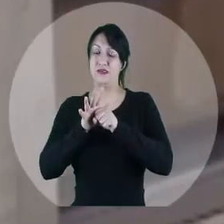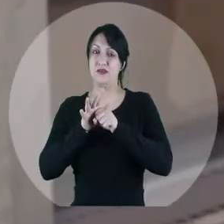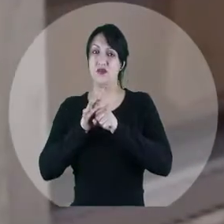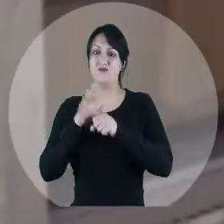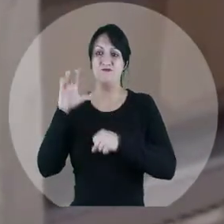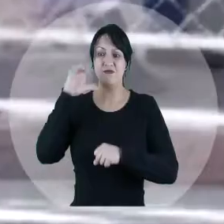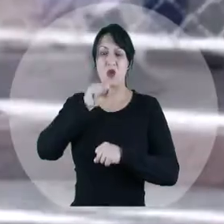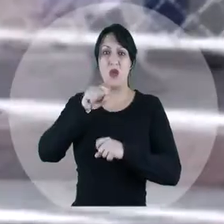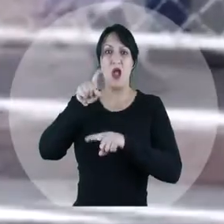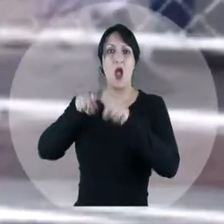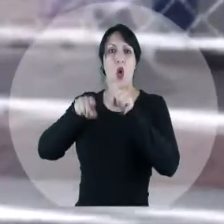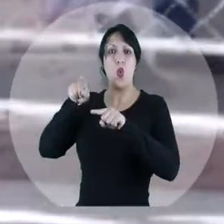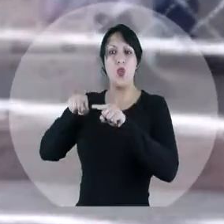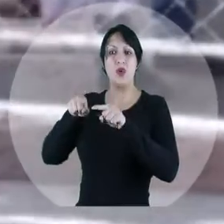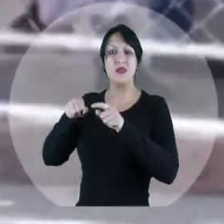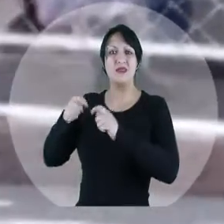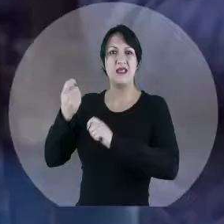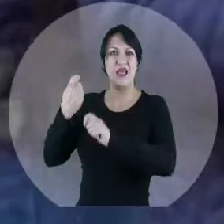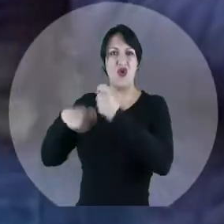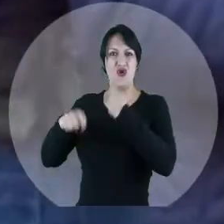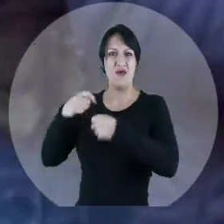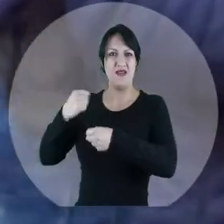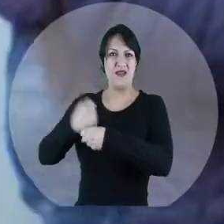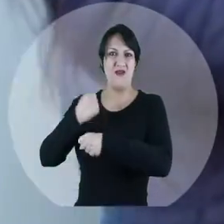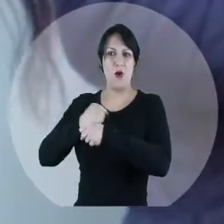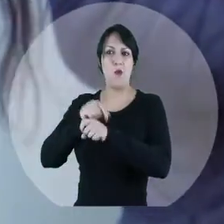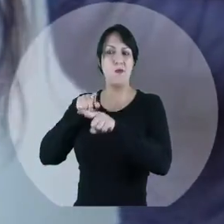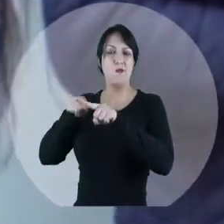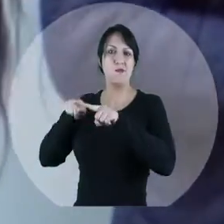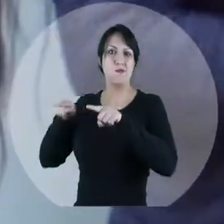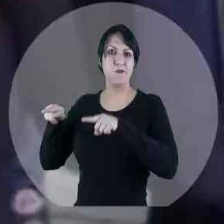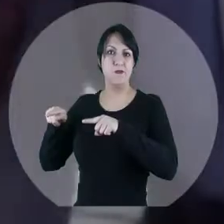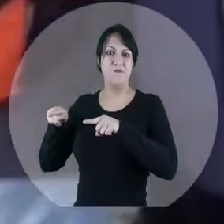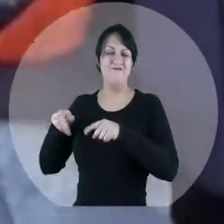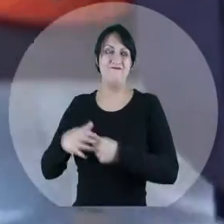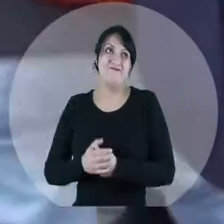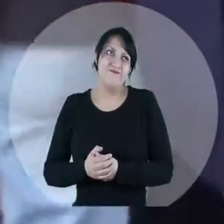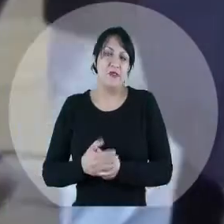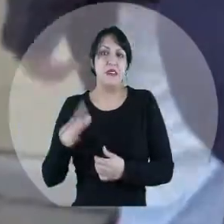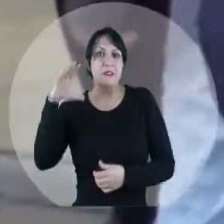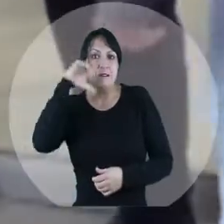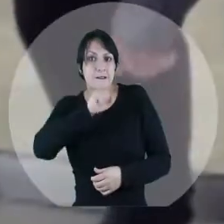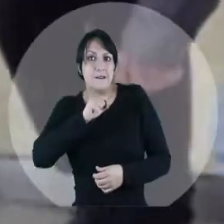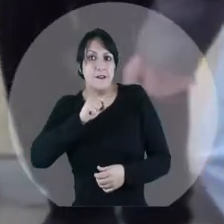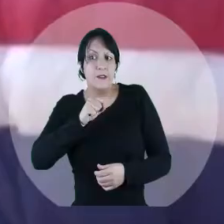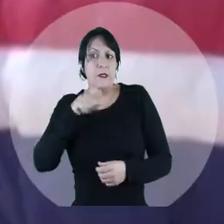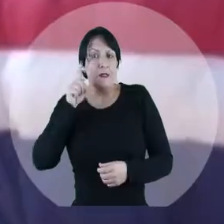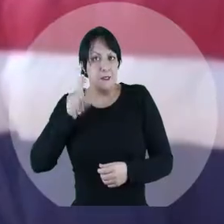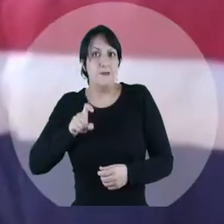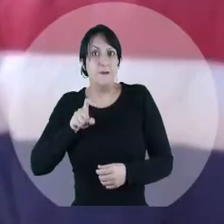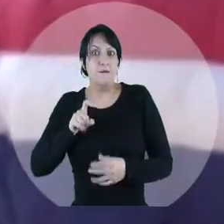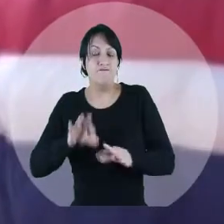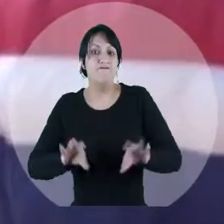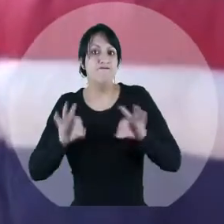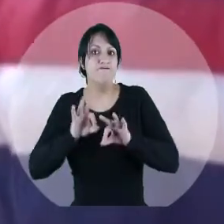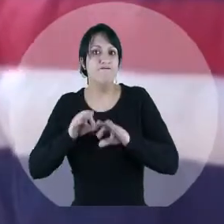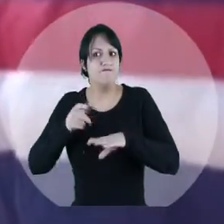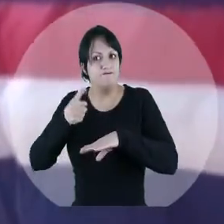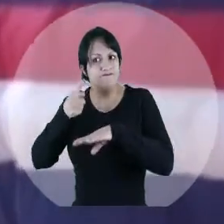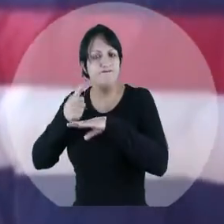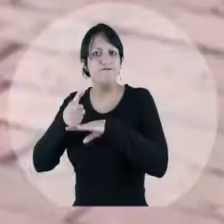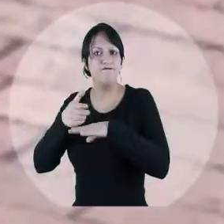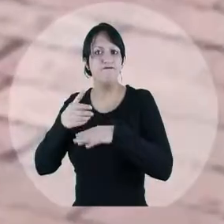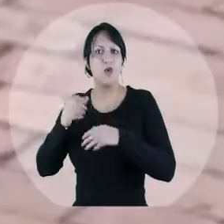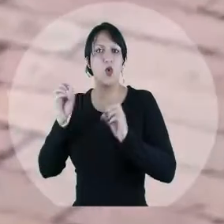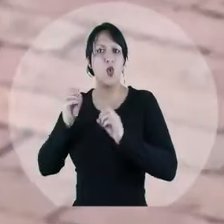contagios, específicamente ubicados en personas en edad económicamente productiva y del régimen contributivo. Eso nos indica que